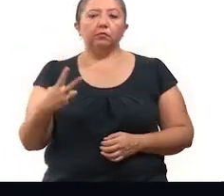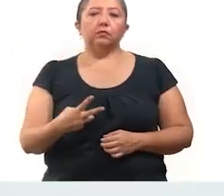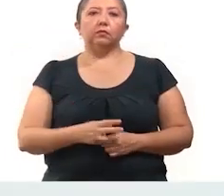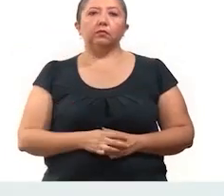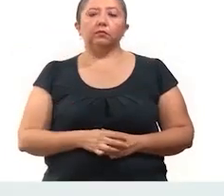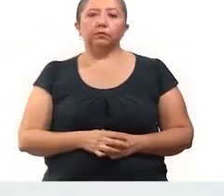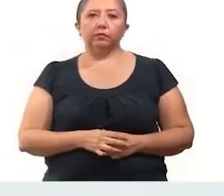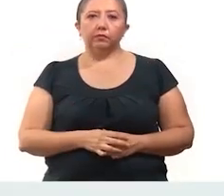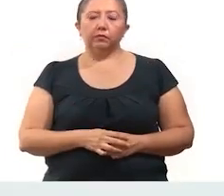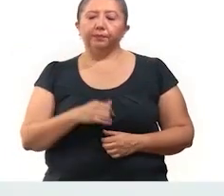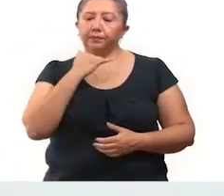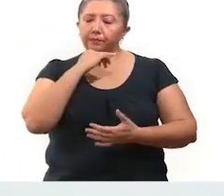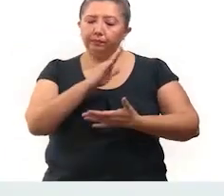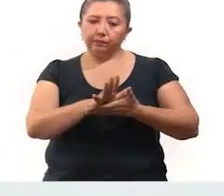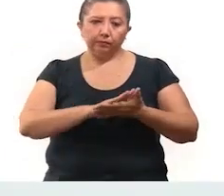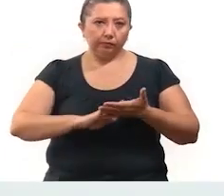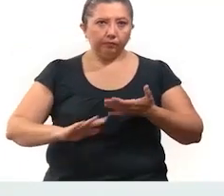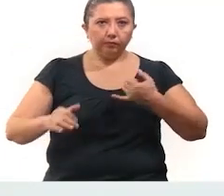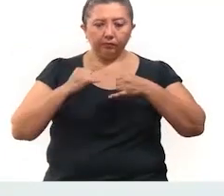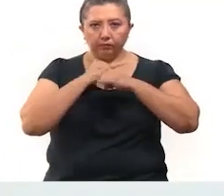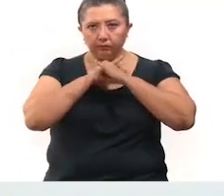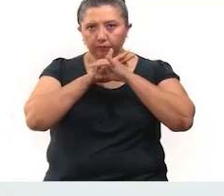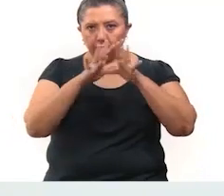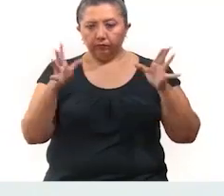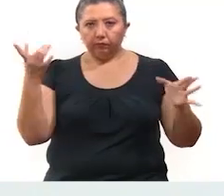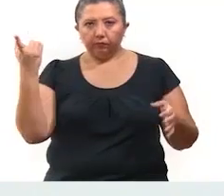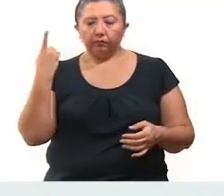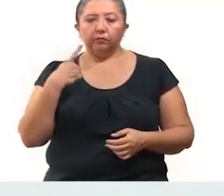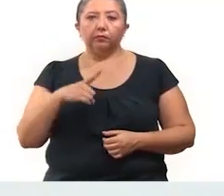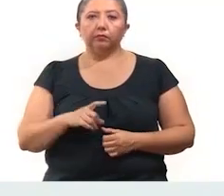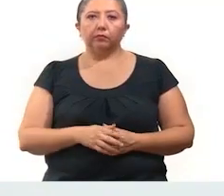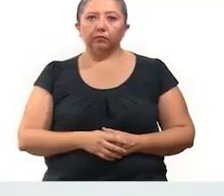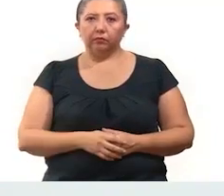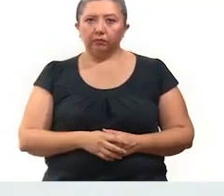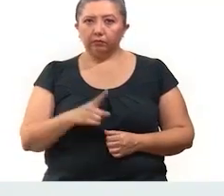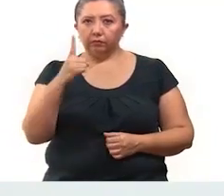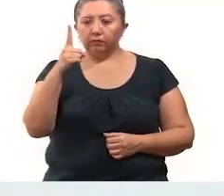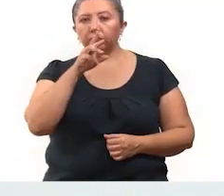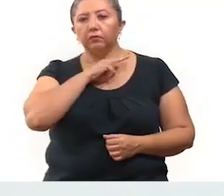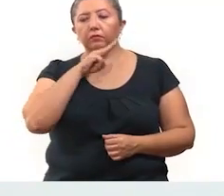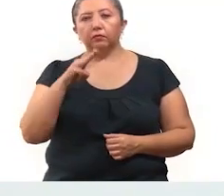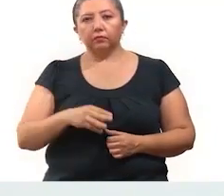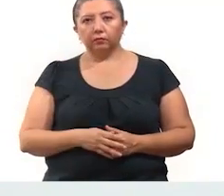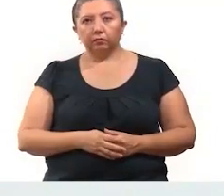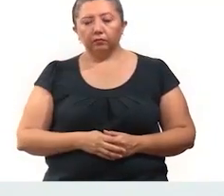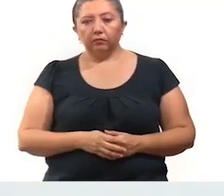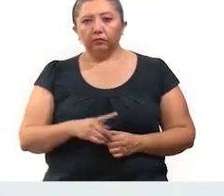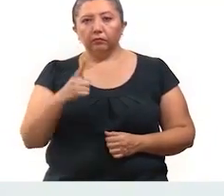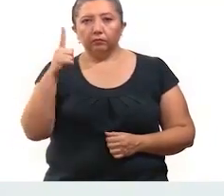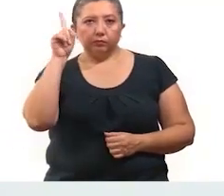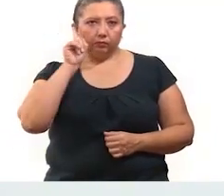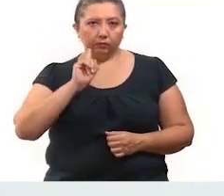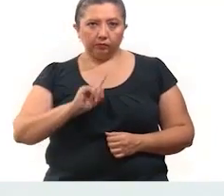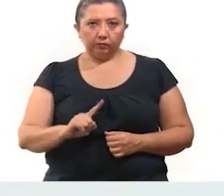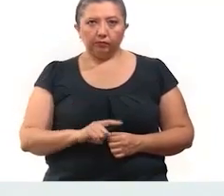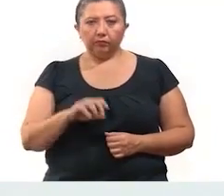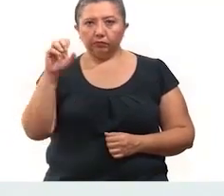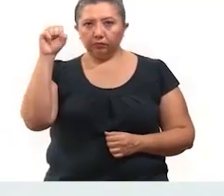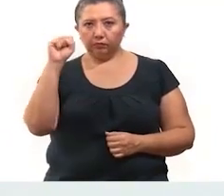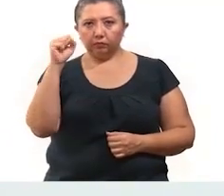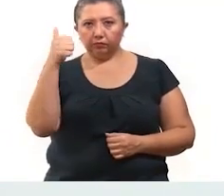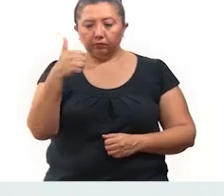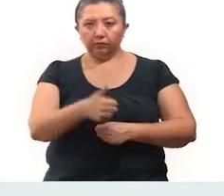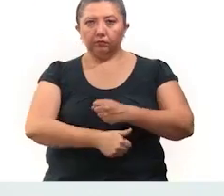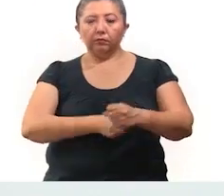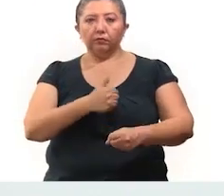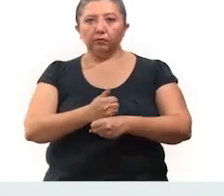11.852. Lamentablemente, en este parte médico, informamos de un fallecimiento. Una mujer de